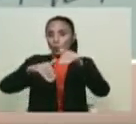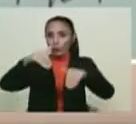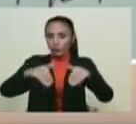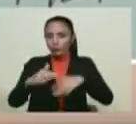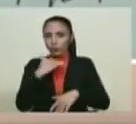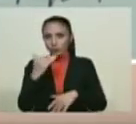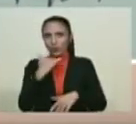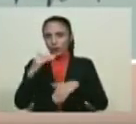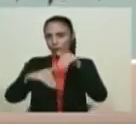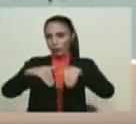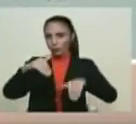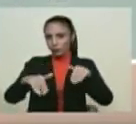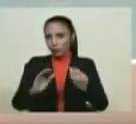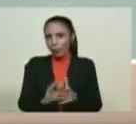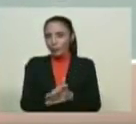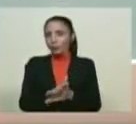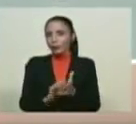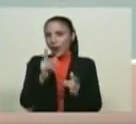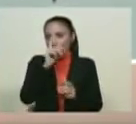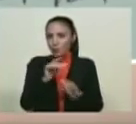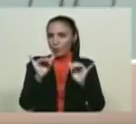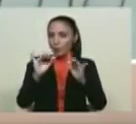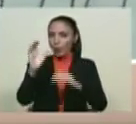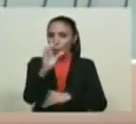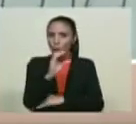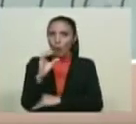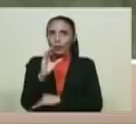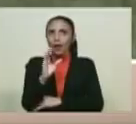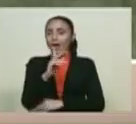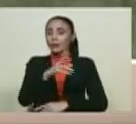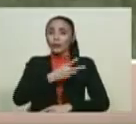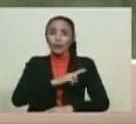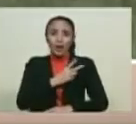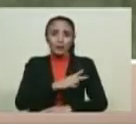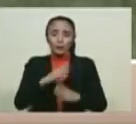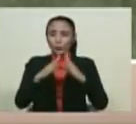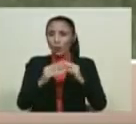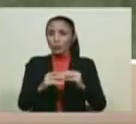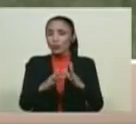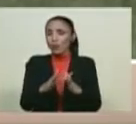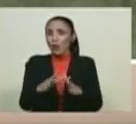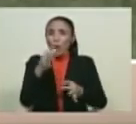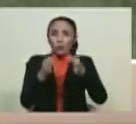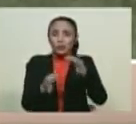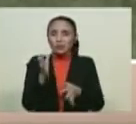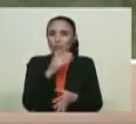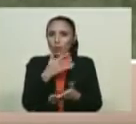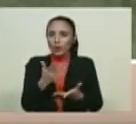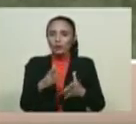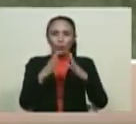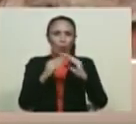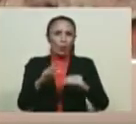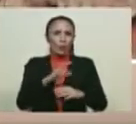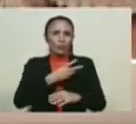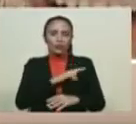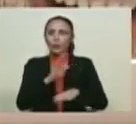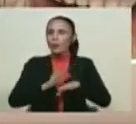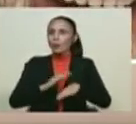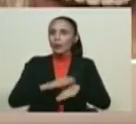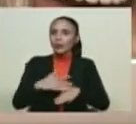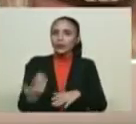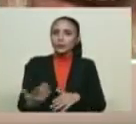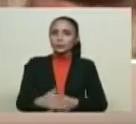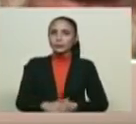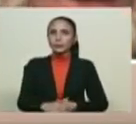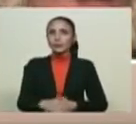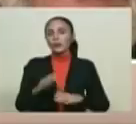falso, un proceso totalmente injusto contra Lula. ¿Ustedes saben por qué? Porque en